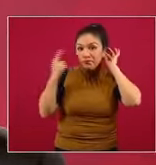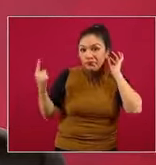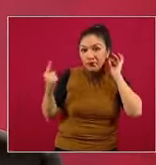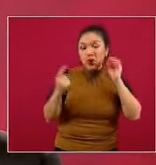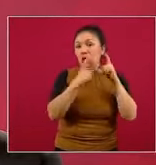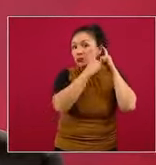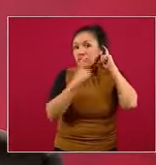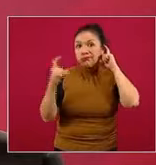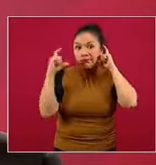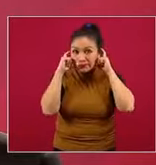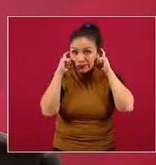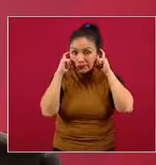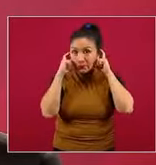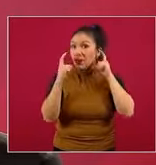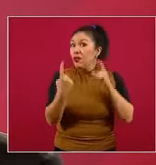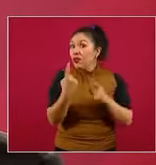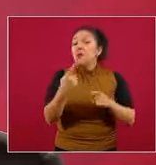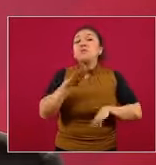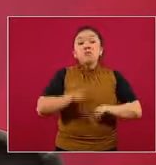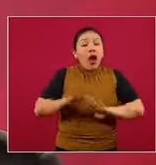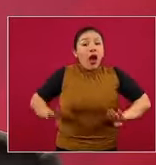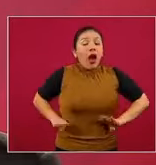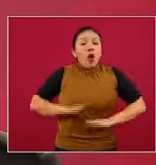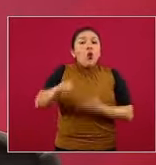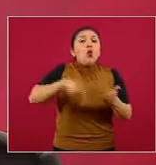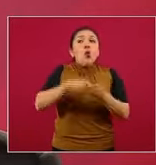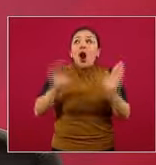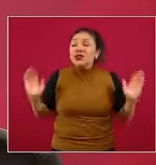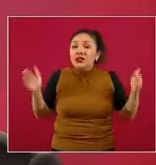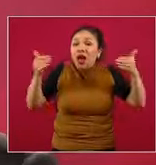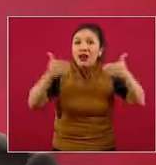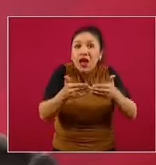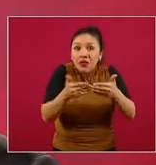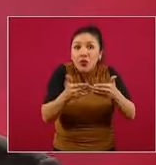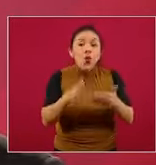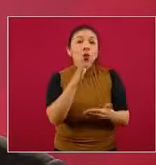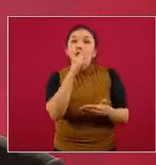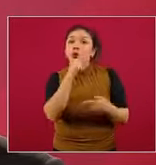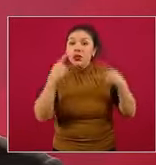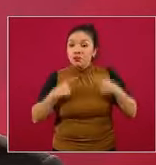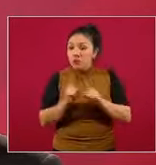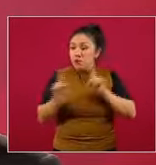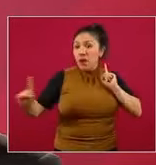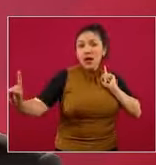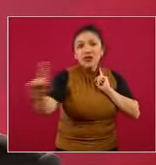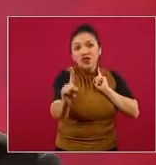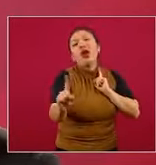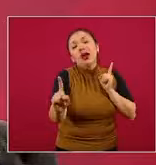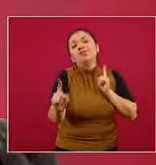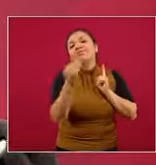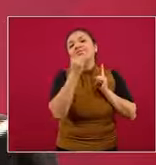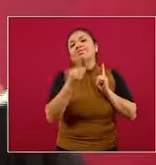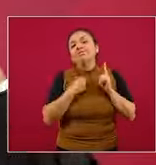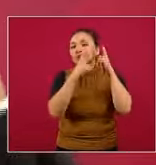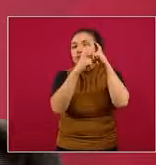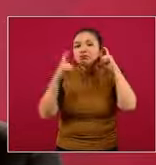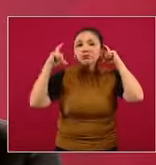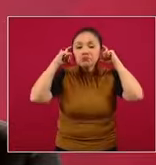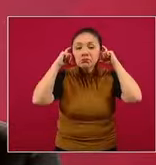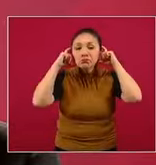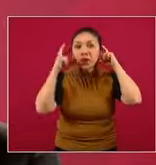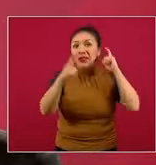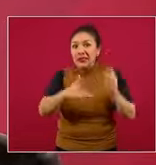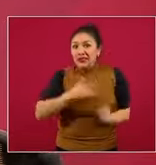el cubrebocas, particularmente en los espacios cerrados en los que no es posible conservar la sana distancia. Si se